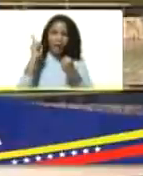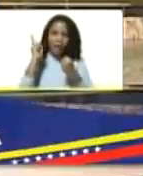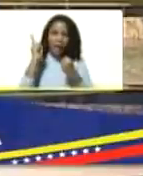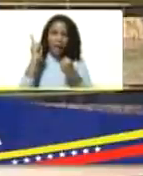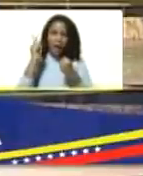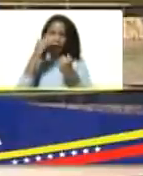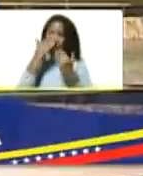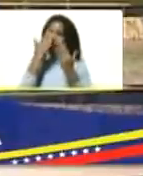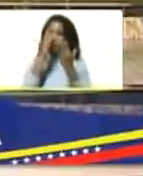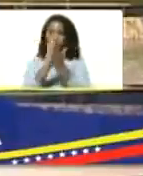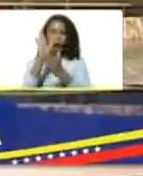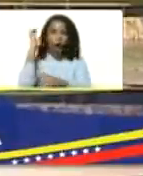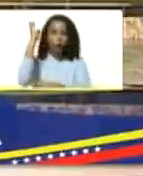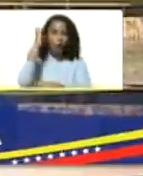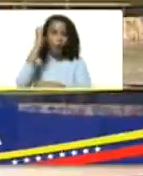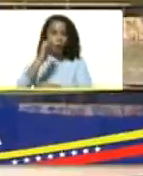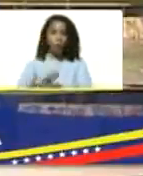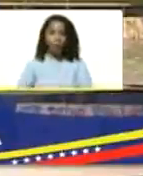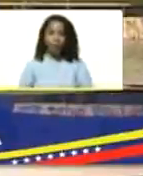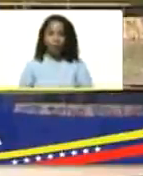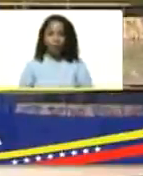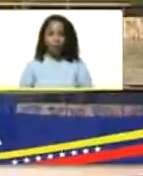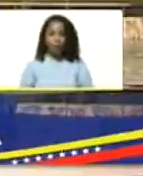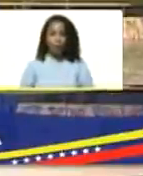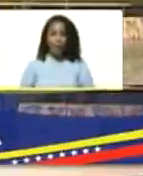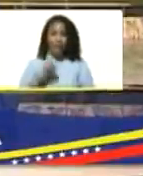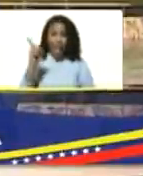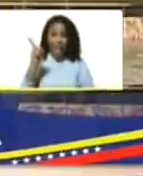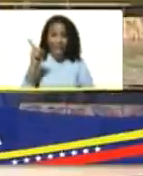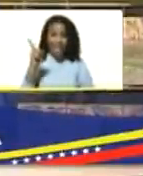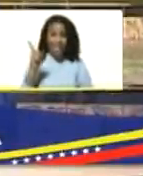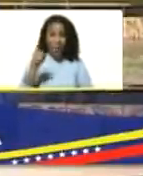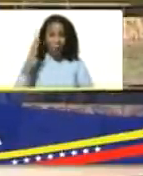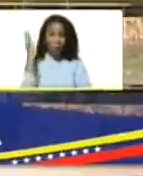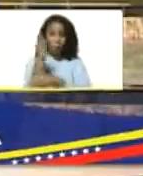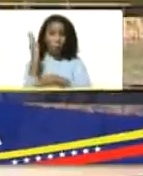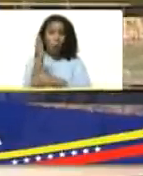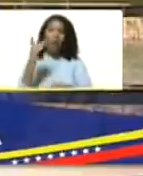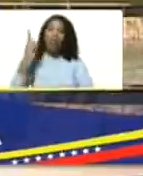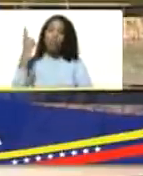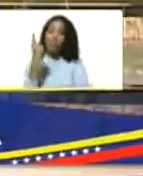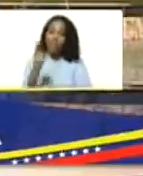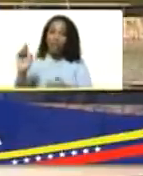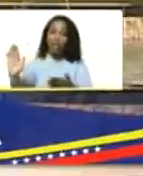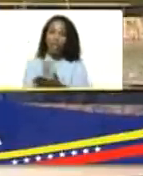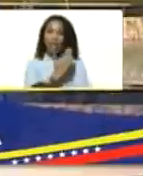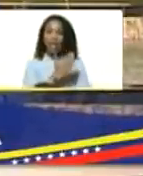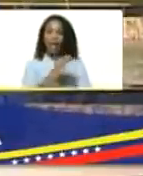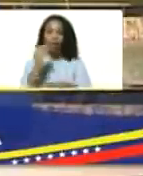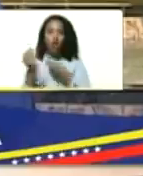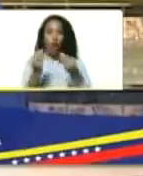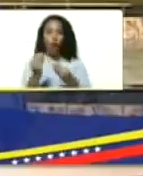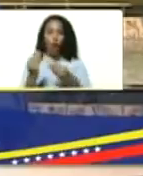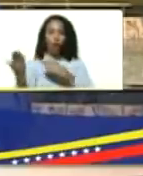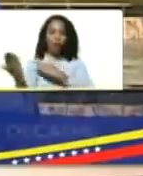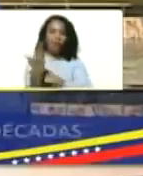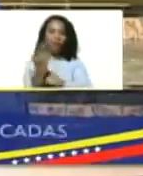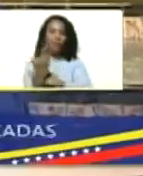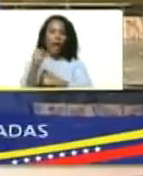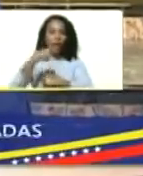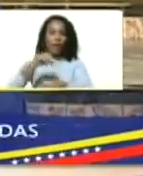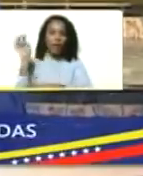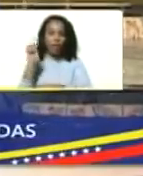arrogancia estas sanciones deberían ser levantadas como las sanciones a venezuela